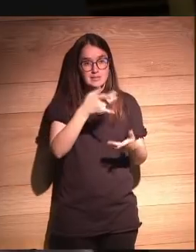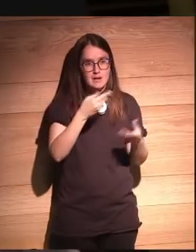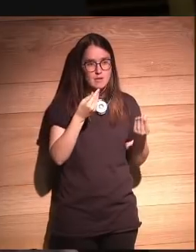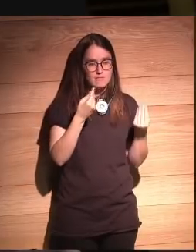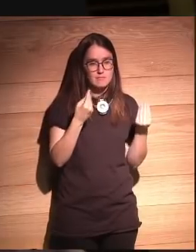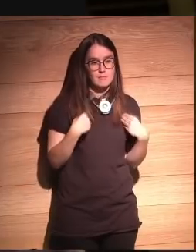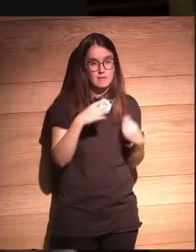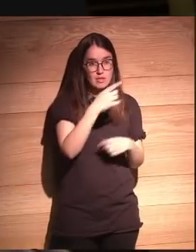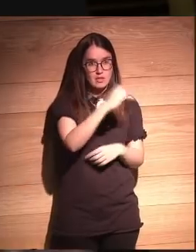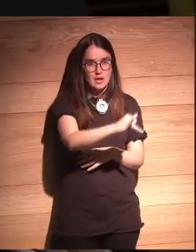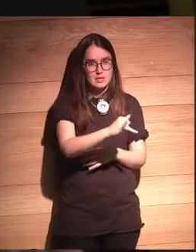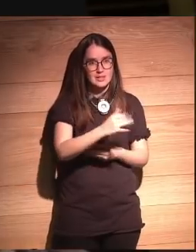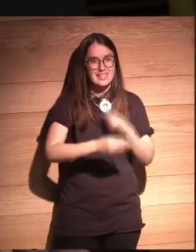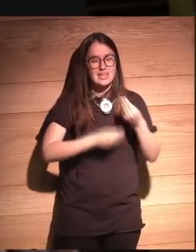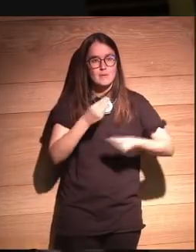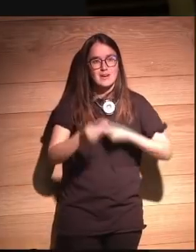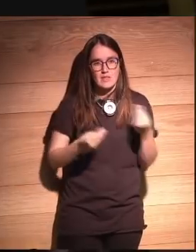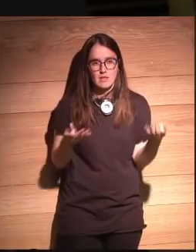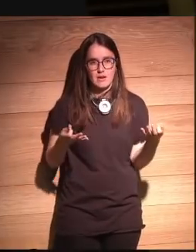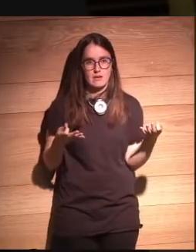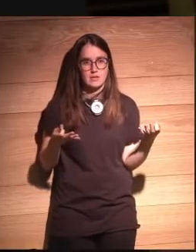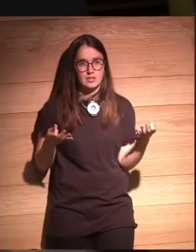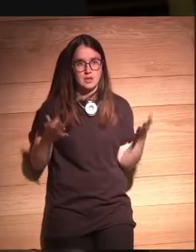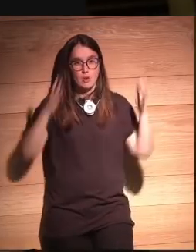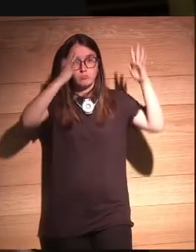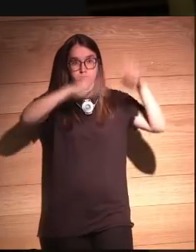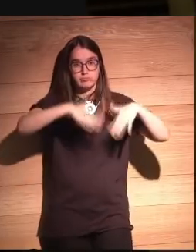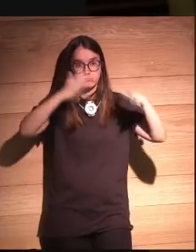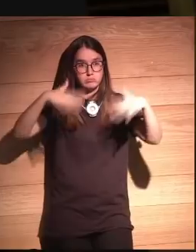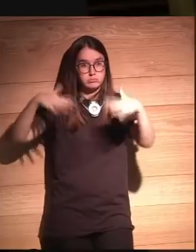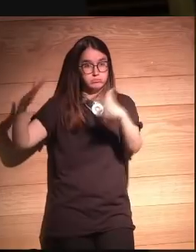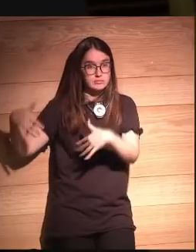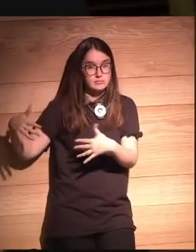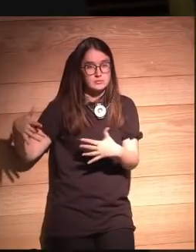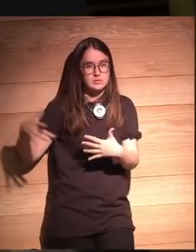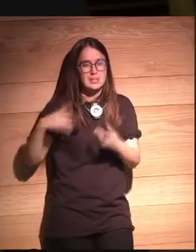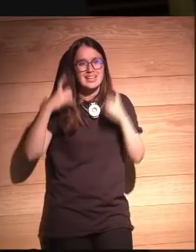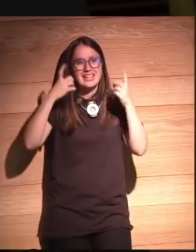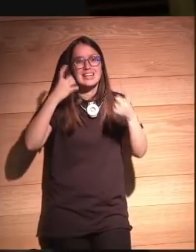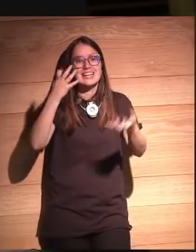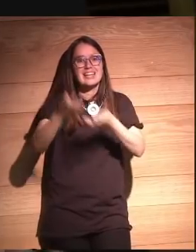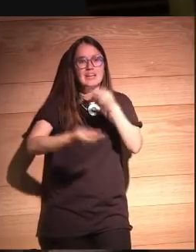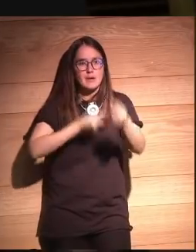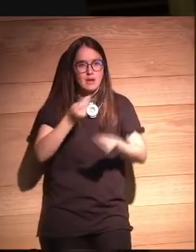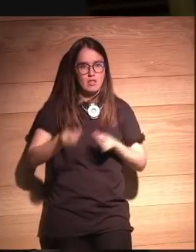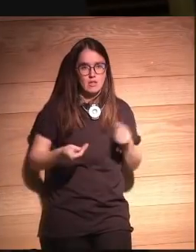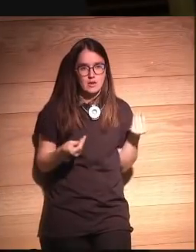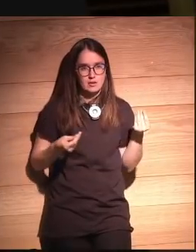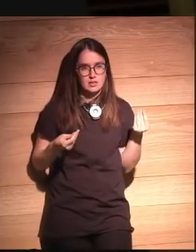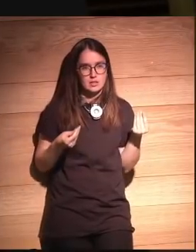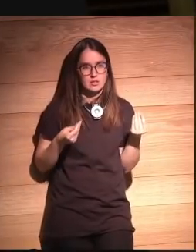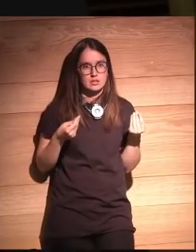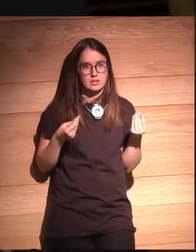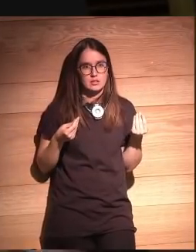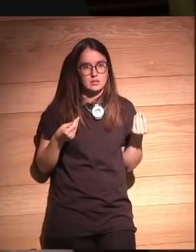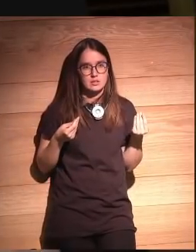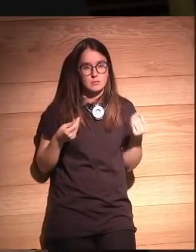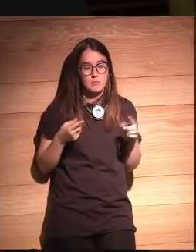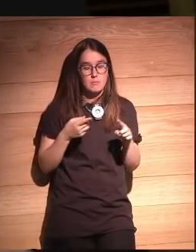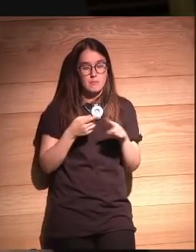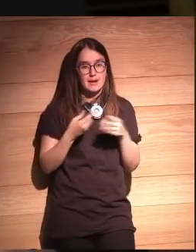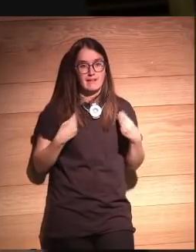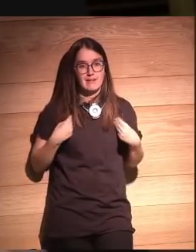ahí. ¿Qué harán? ¿Las demolerán? ¿Qué intentarán hacer para que esa